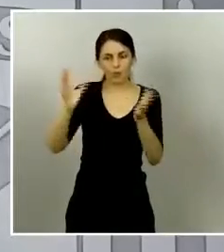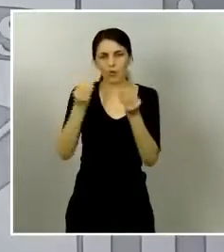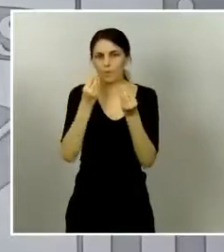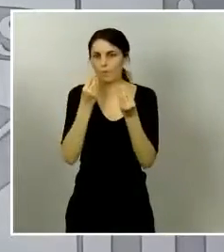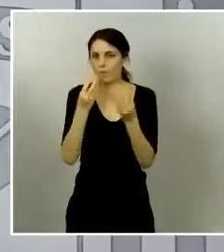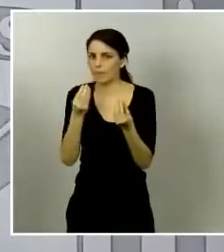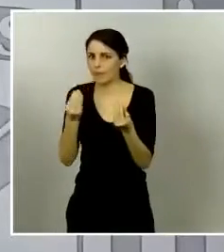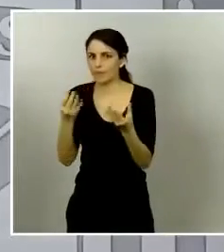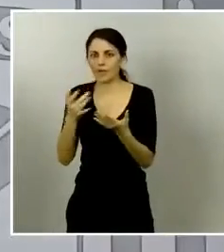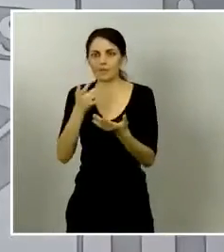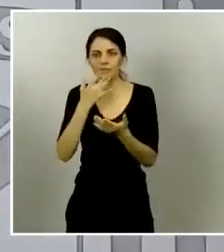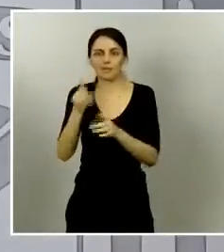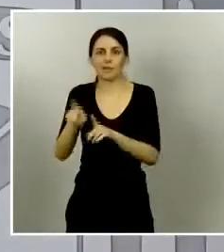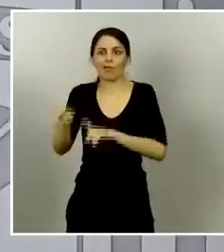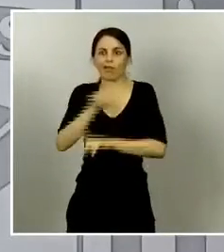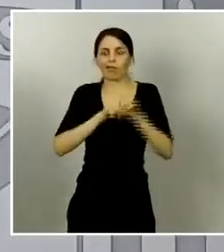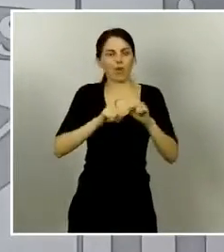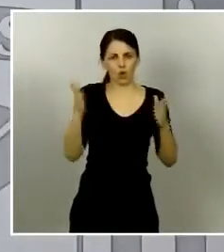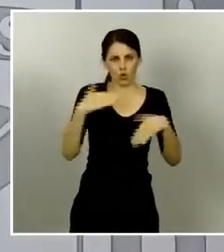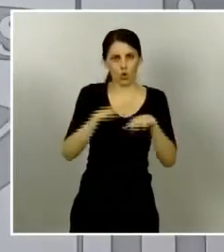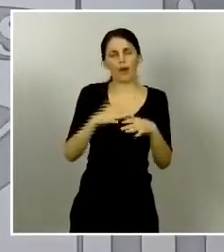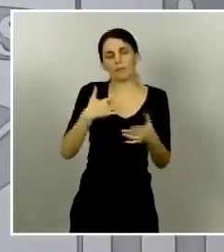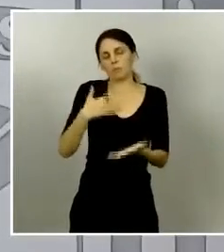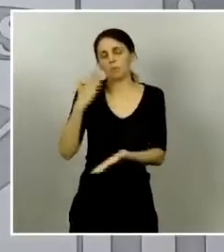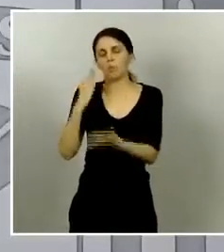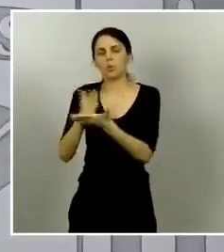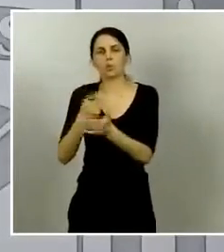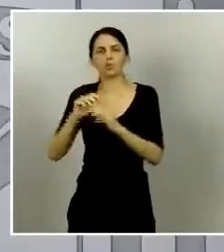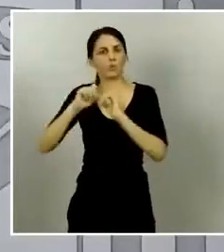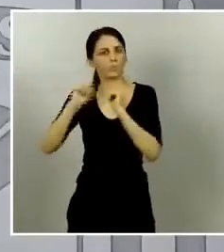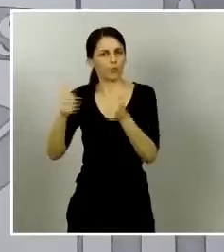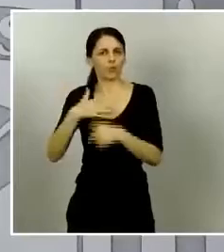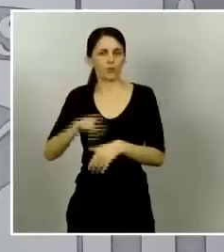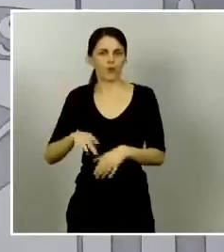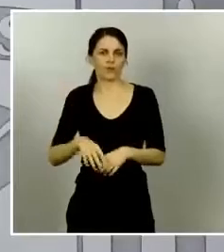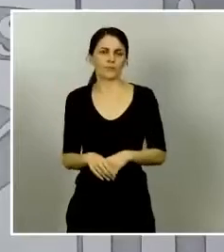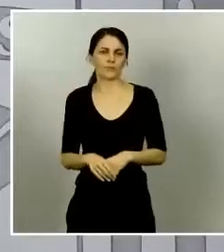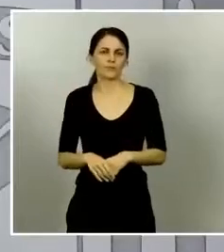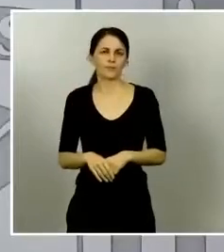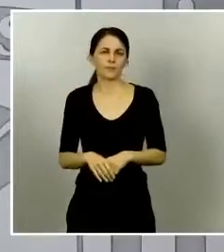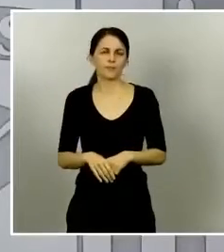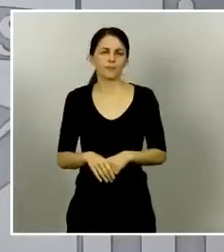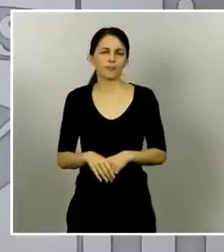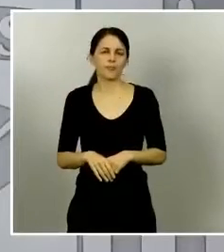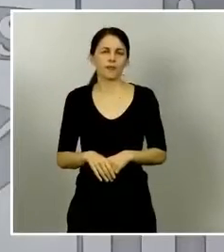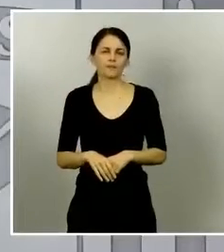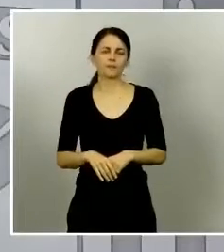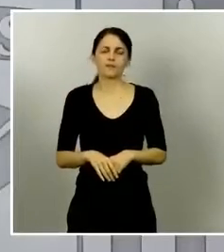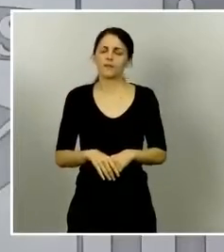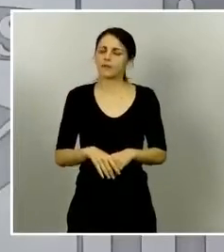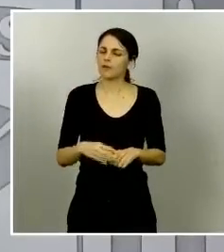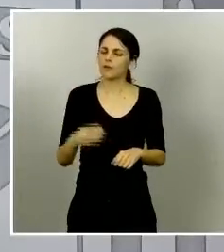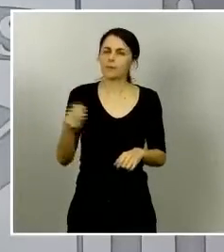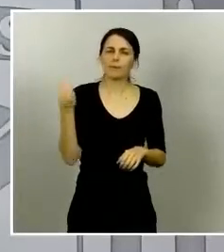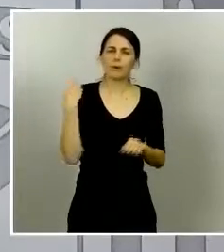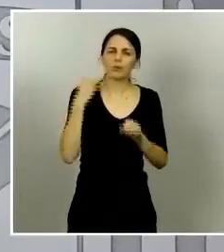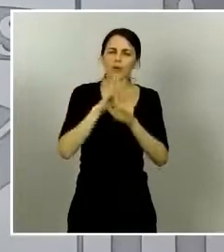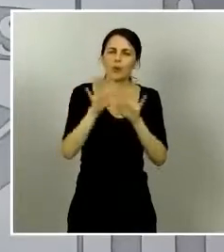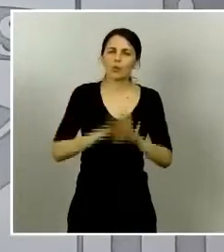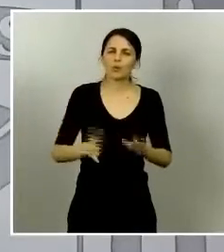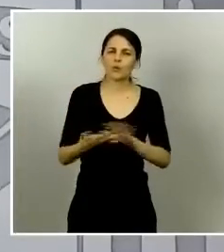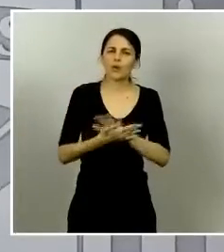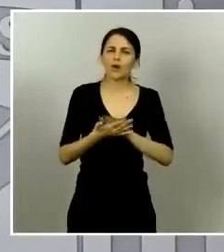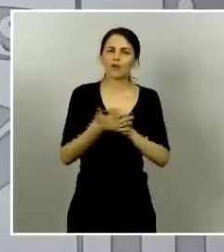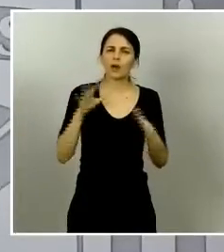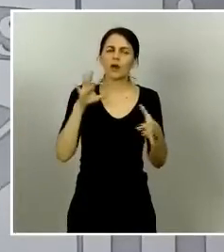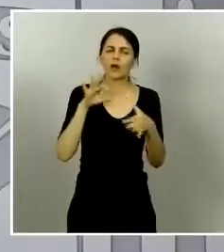reflejan, vamos consolidando lo conseguido y no tenemos ningún tipo de paso atrás por incremento del número de contagios.